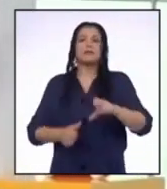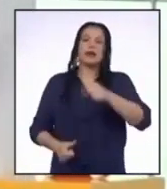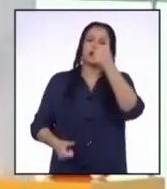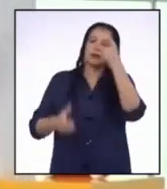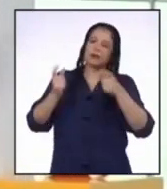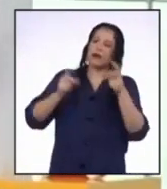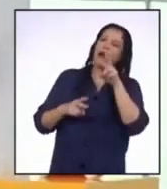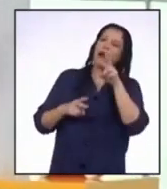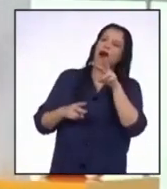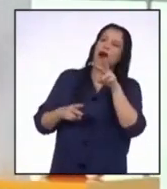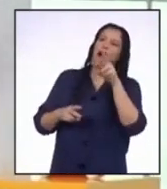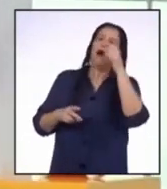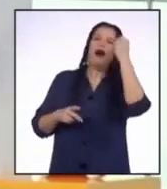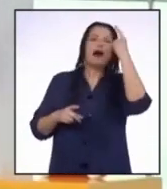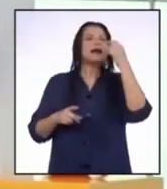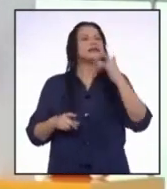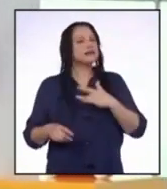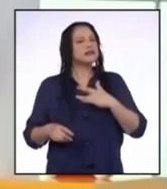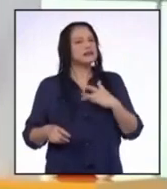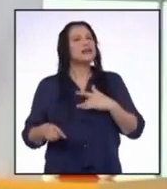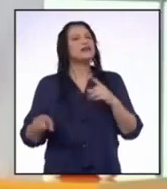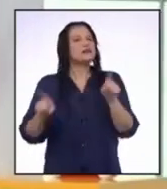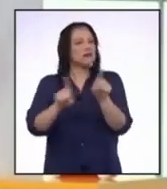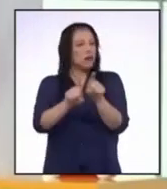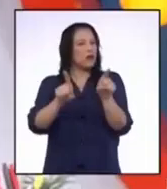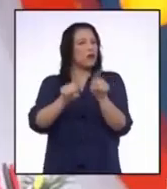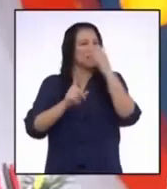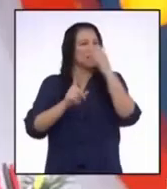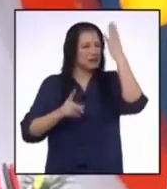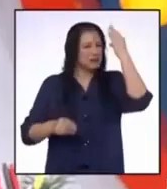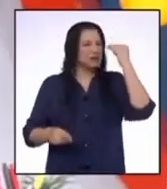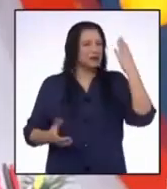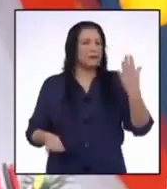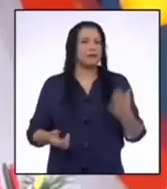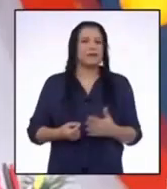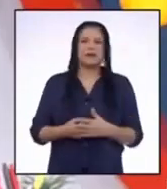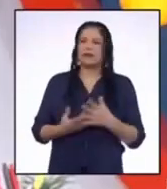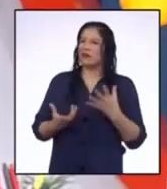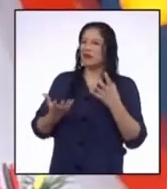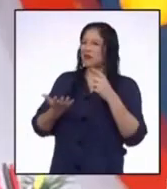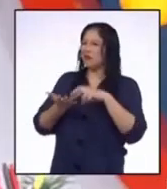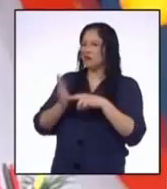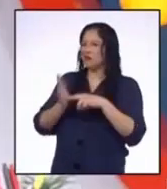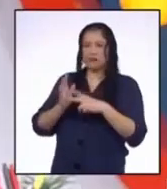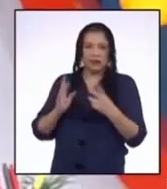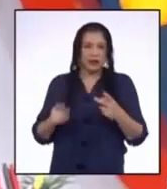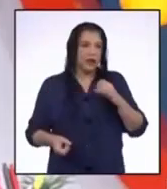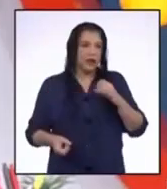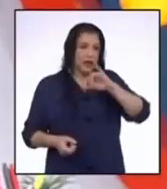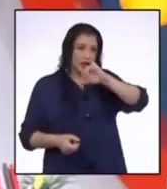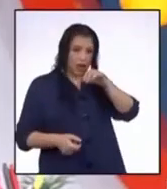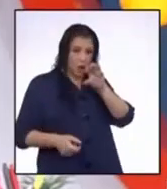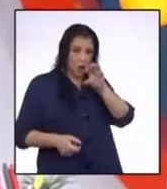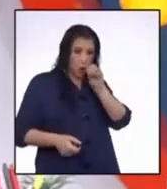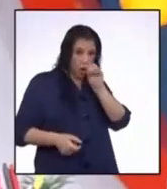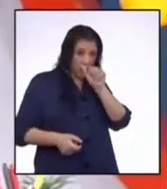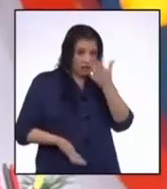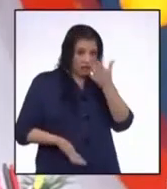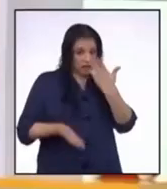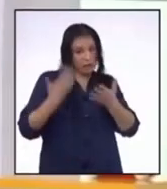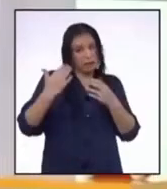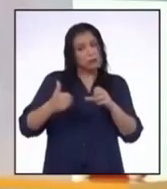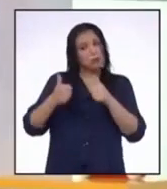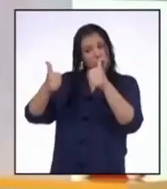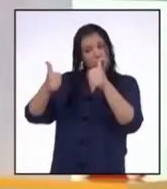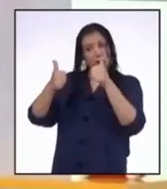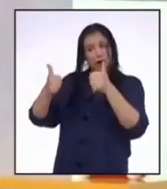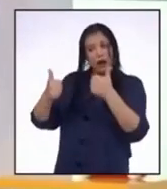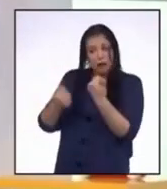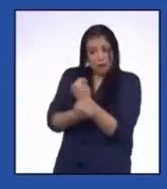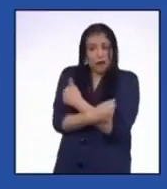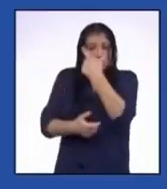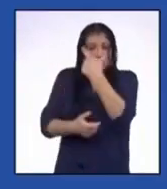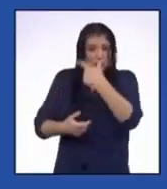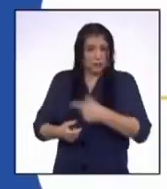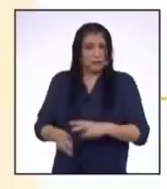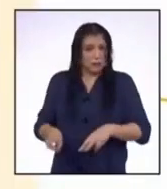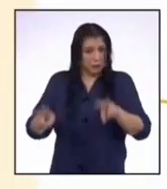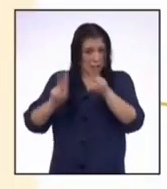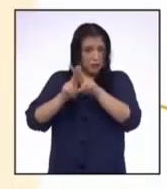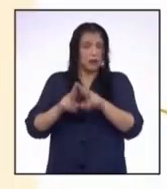que probablemente también estén pasando por lo mismo. ¿Qué quieres decir? ¿Que Joaquín debe tener una buena autoestima? El texto lo